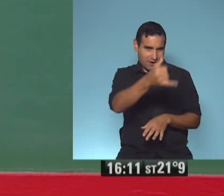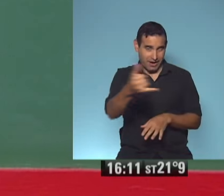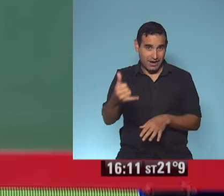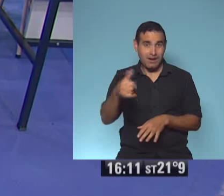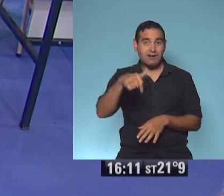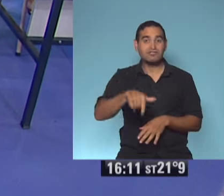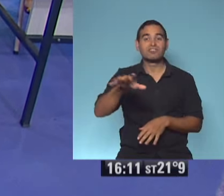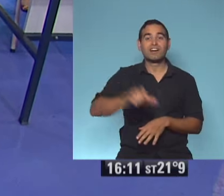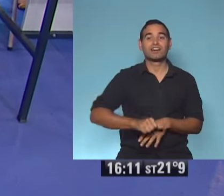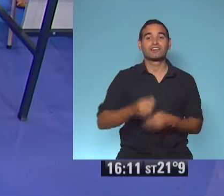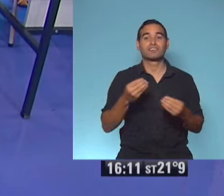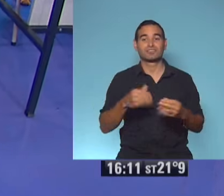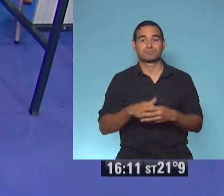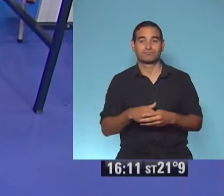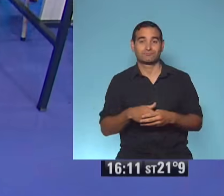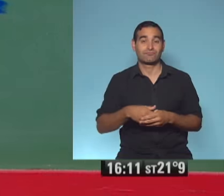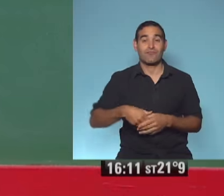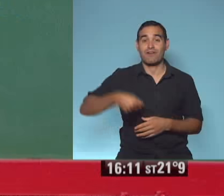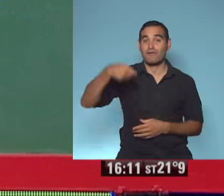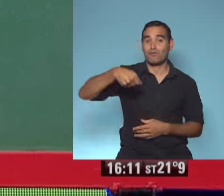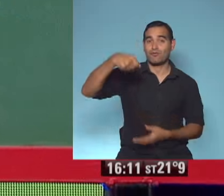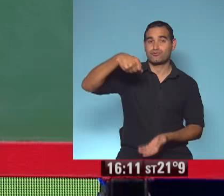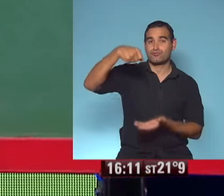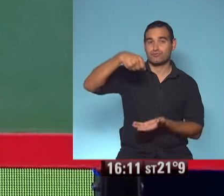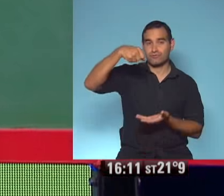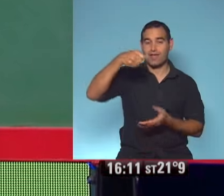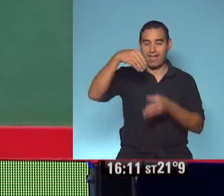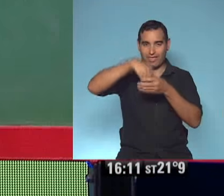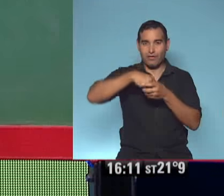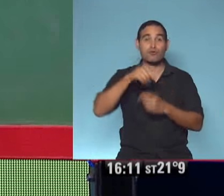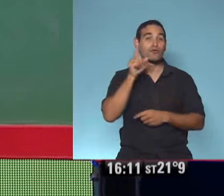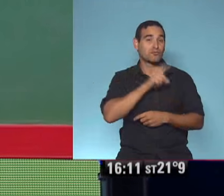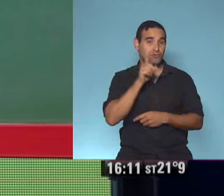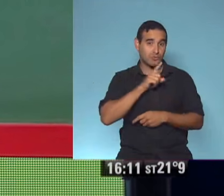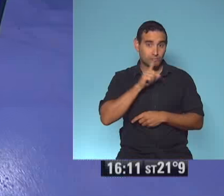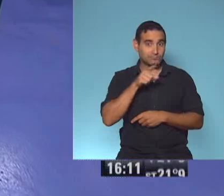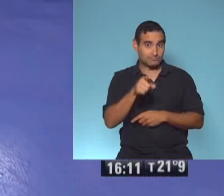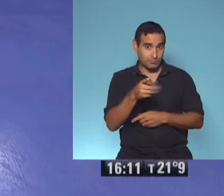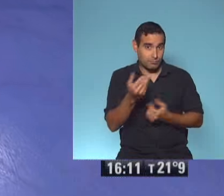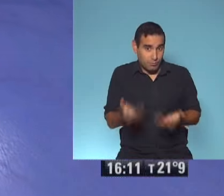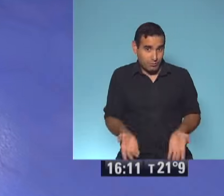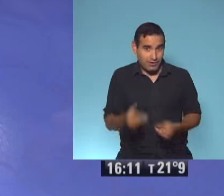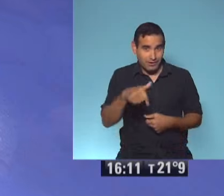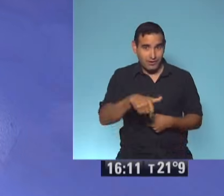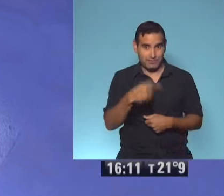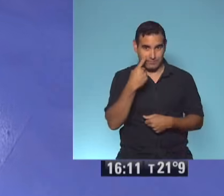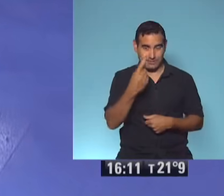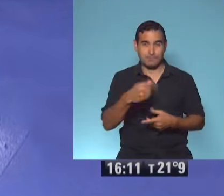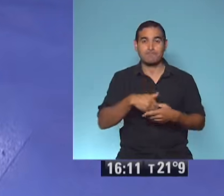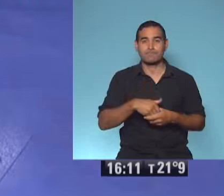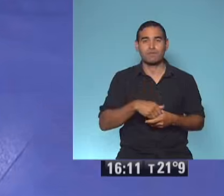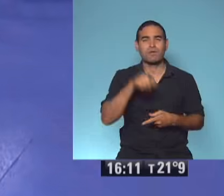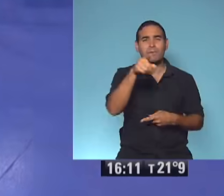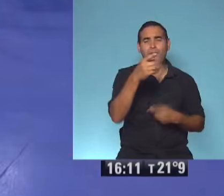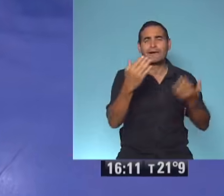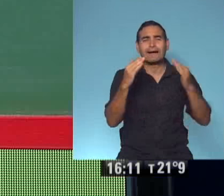les traje... La bolsa y algunas frutas. Aprovechen, chicos, a esto. Revisen